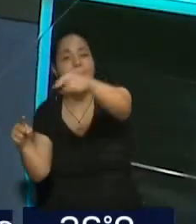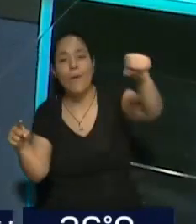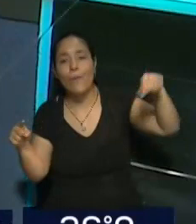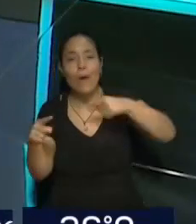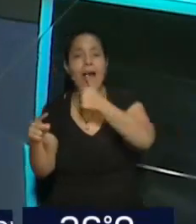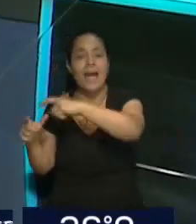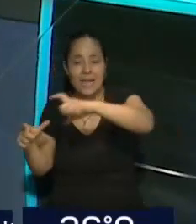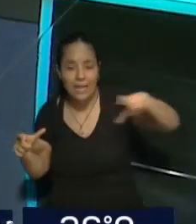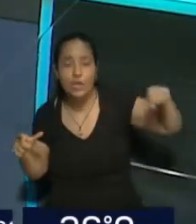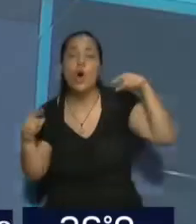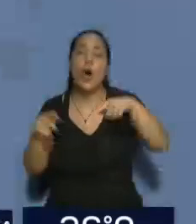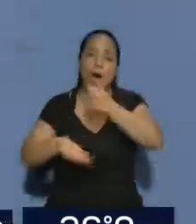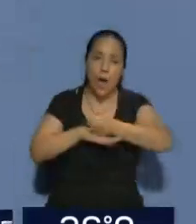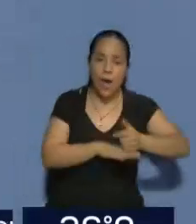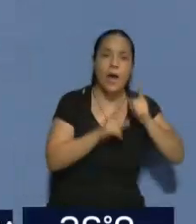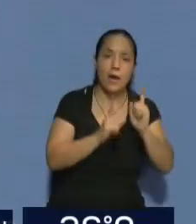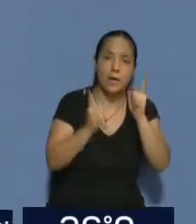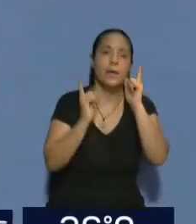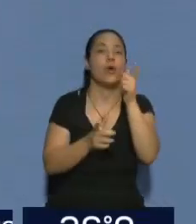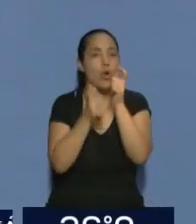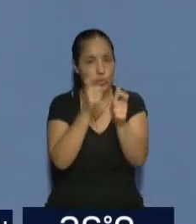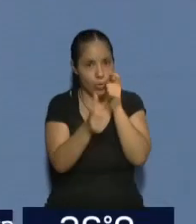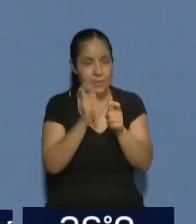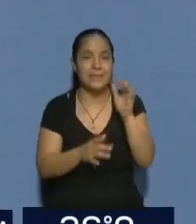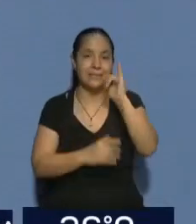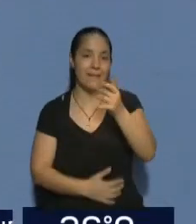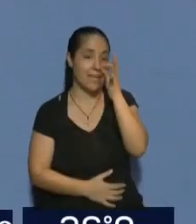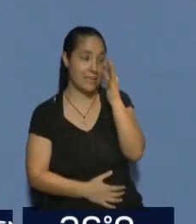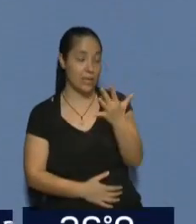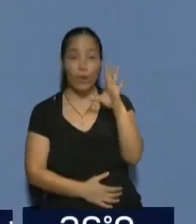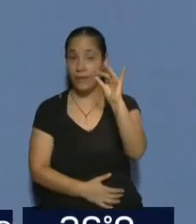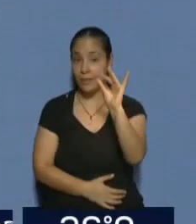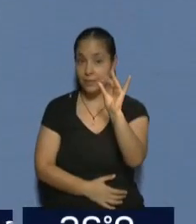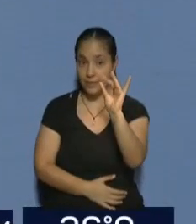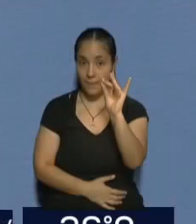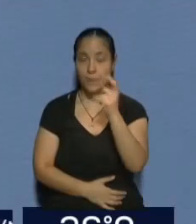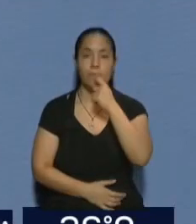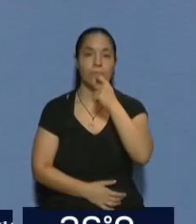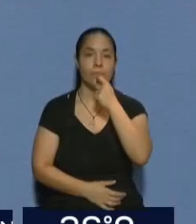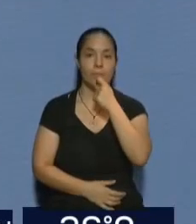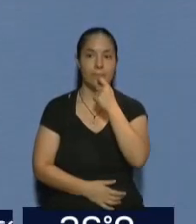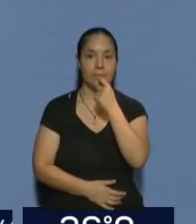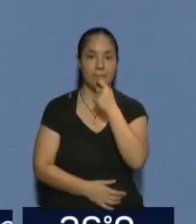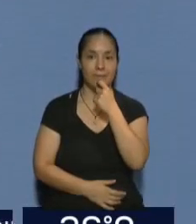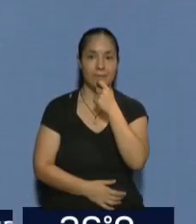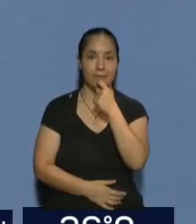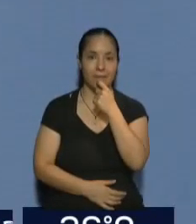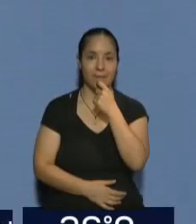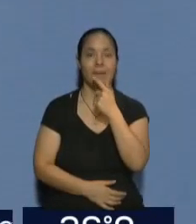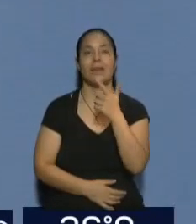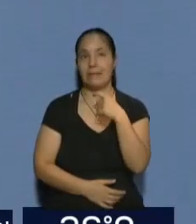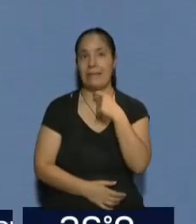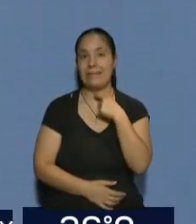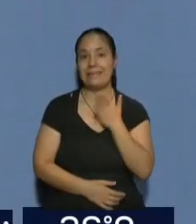¿no? Así es, el 25 de diciembre. A todos aquellos que se apresten a navegar en